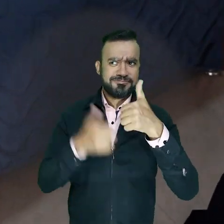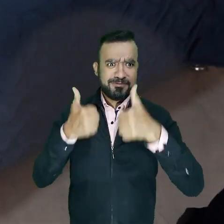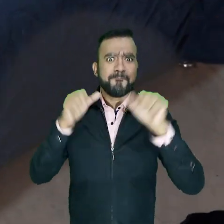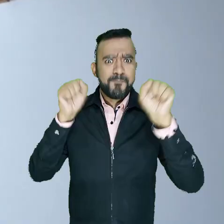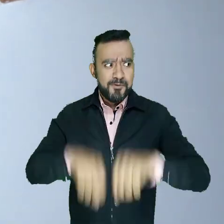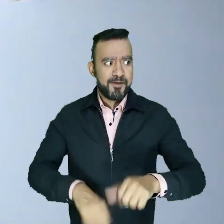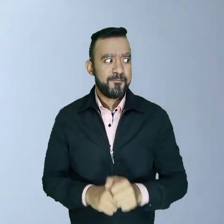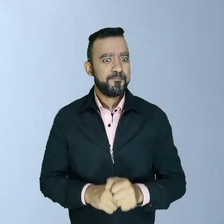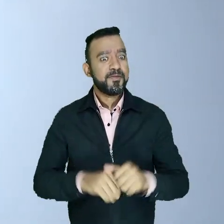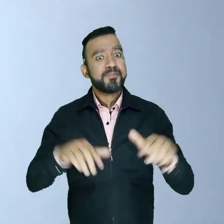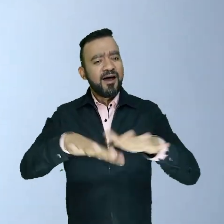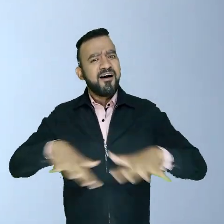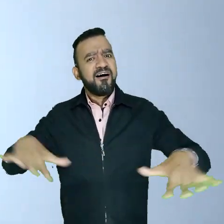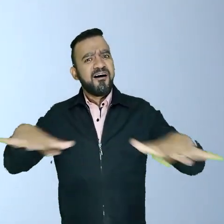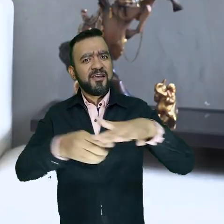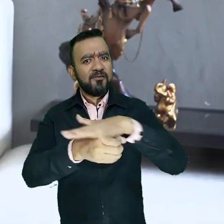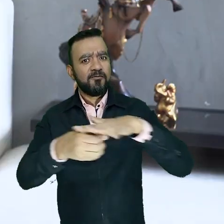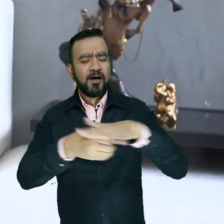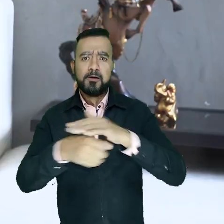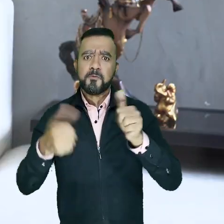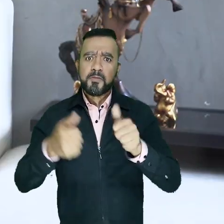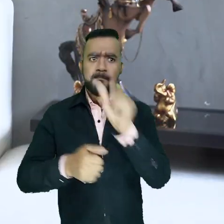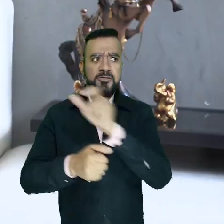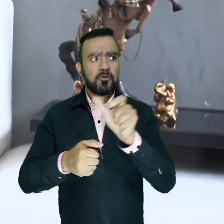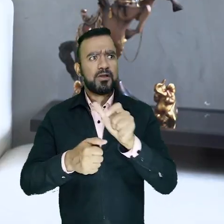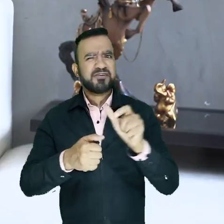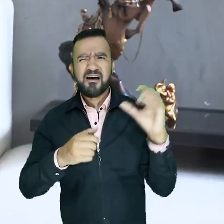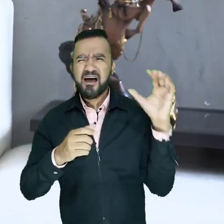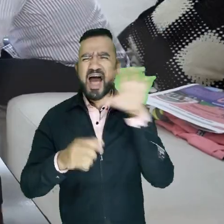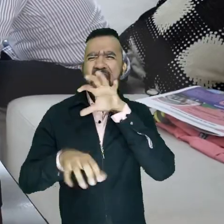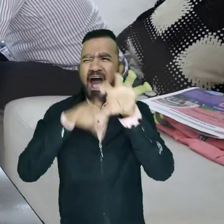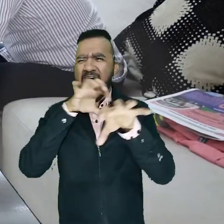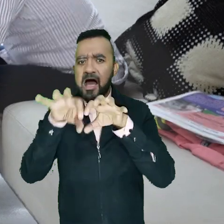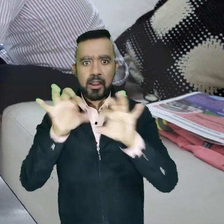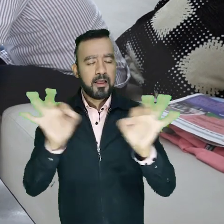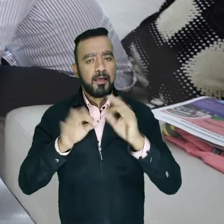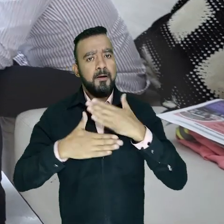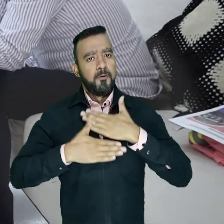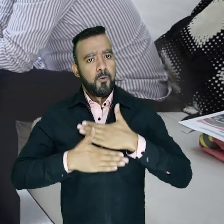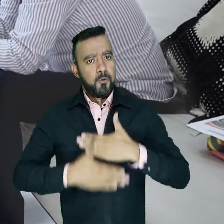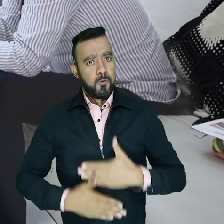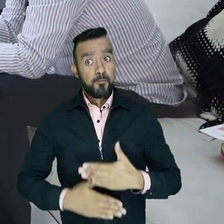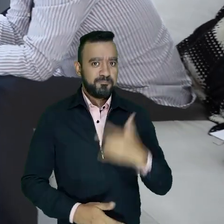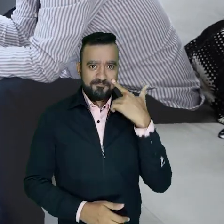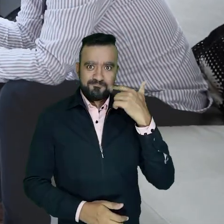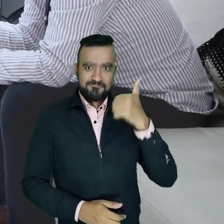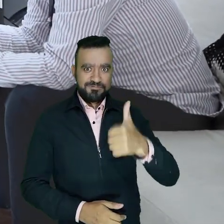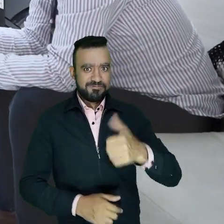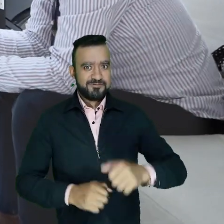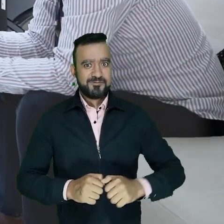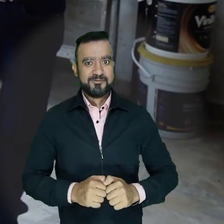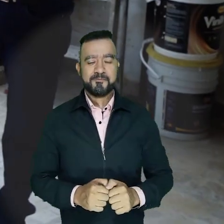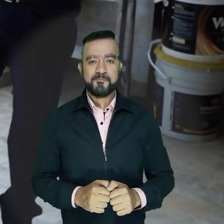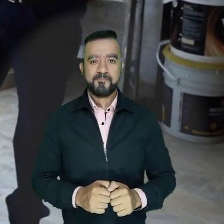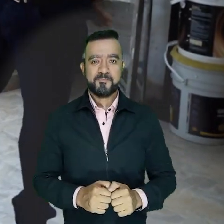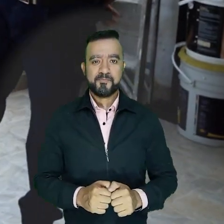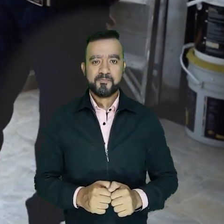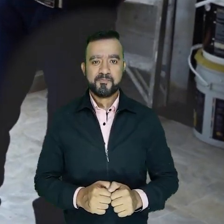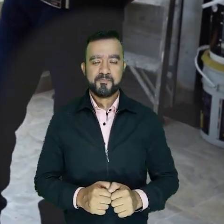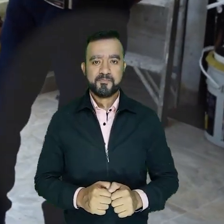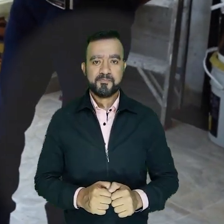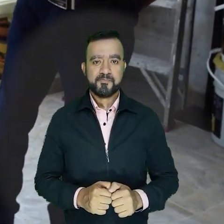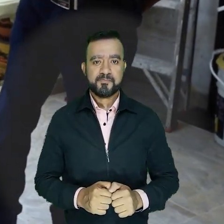esa tierra, se llenó aquí. El acompañamiento en cuanto a lo del metro, yo puedo decir lo que